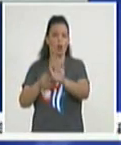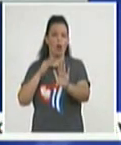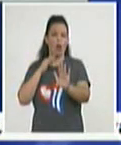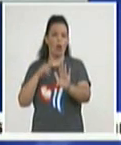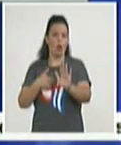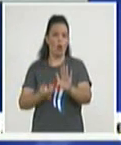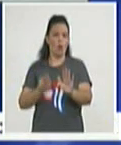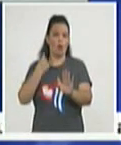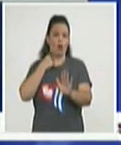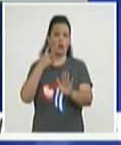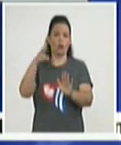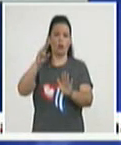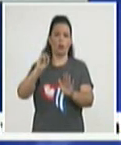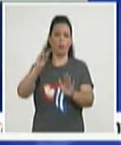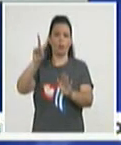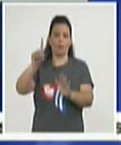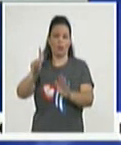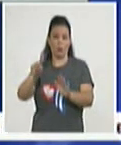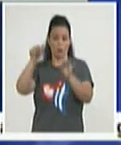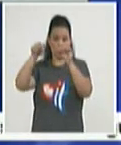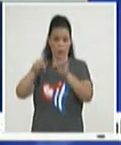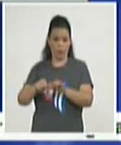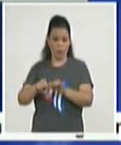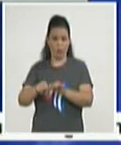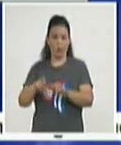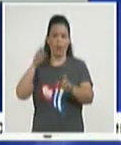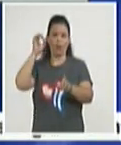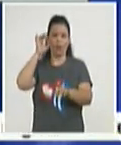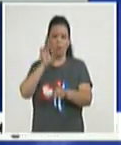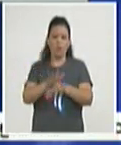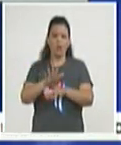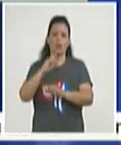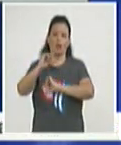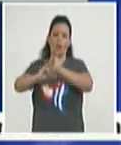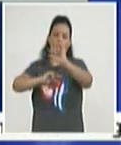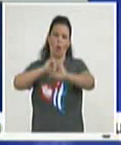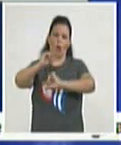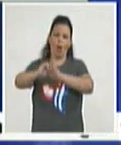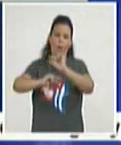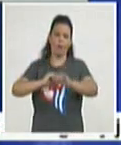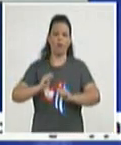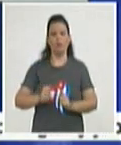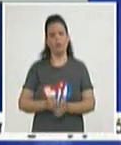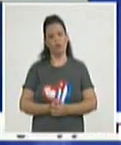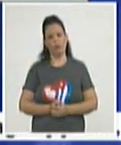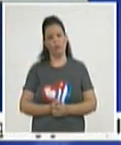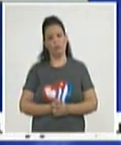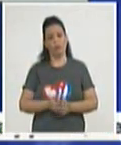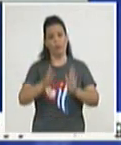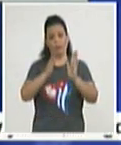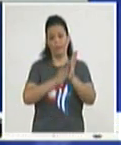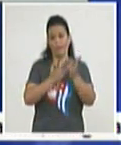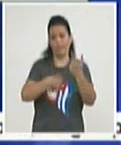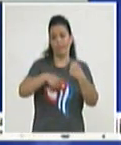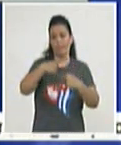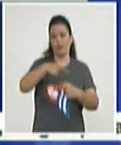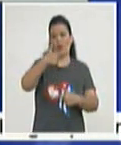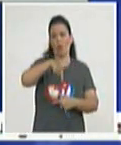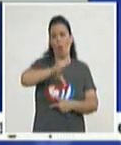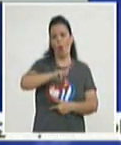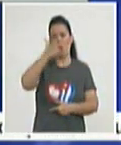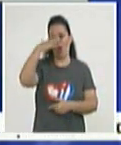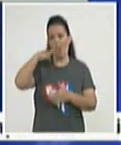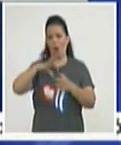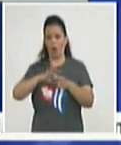fue incrementando mes por mes, indiscutiblemente julio, agosto, y lo que va de septiembre, pues han sido los